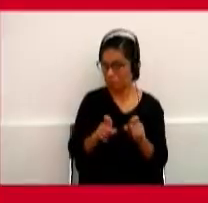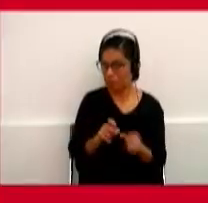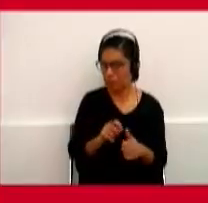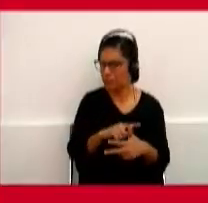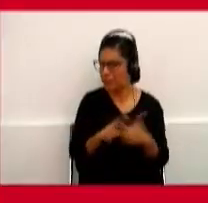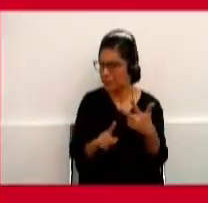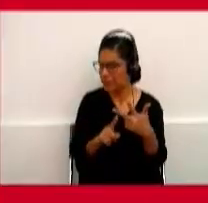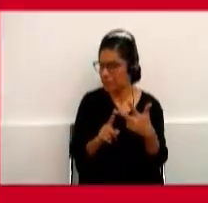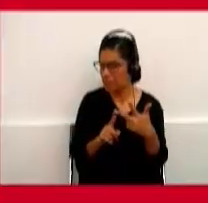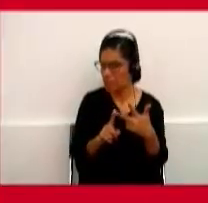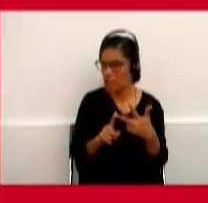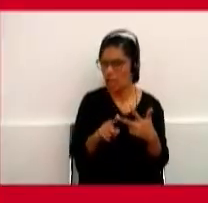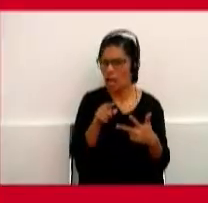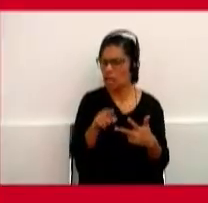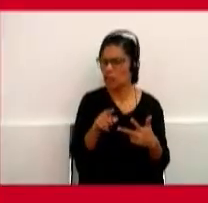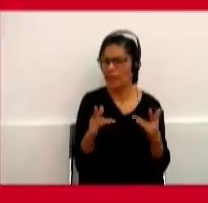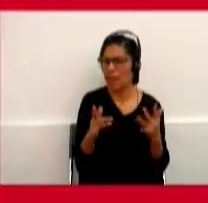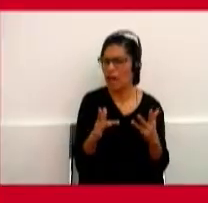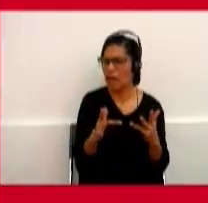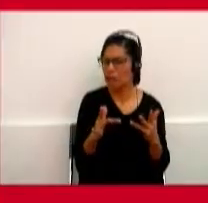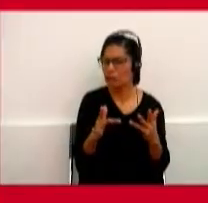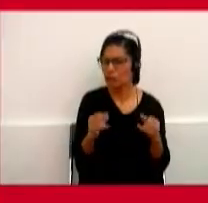Red de conectividad.